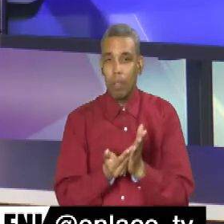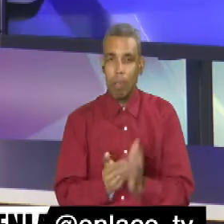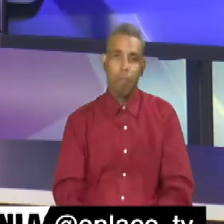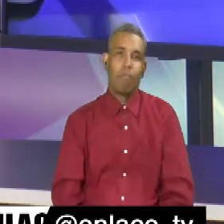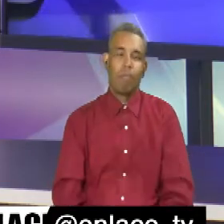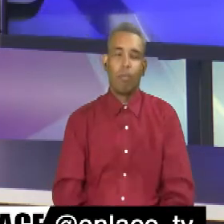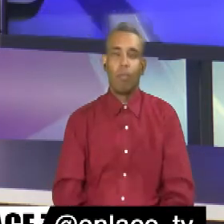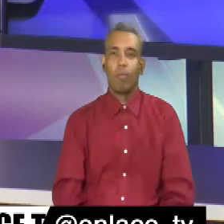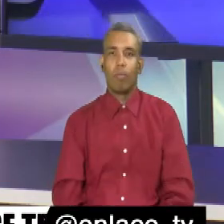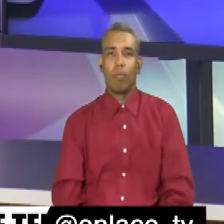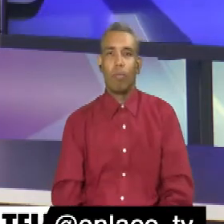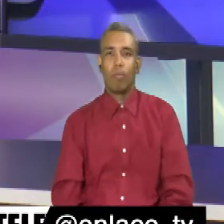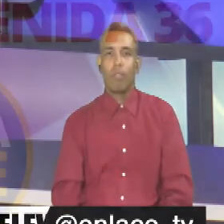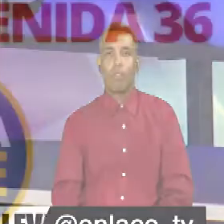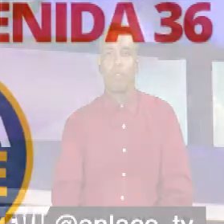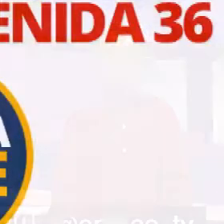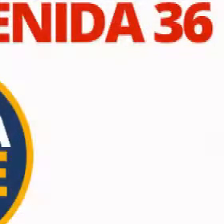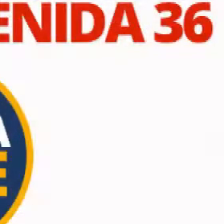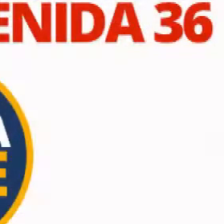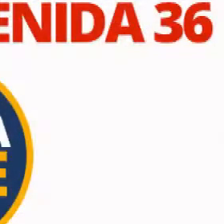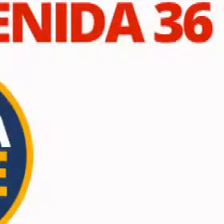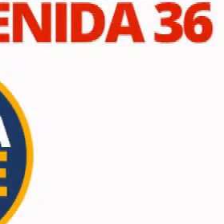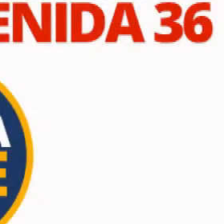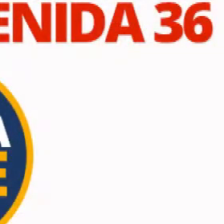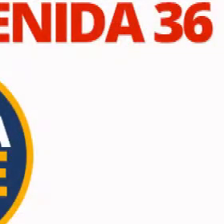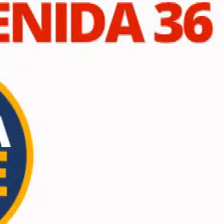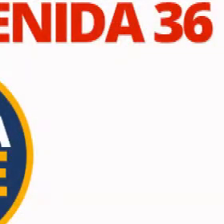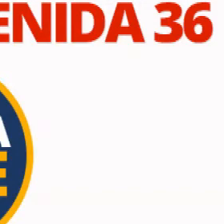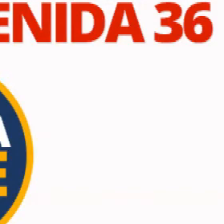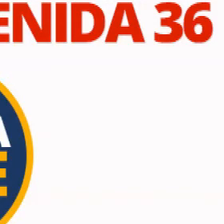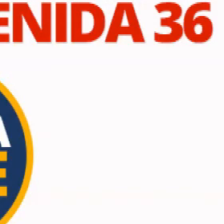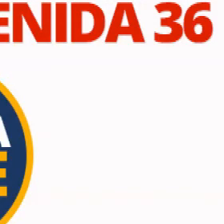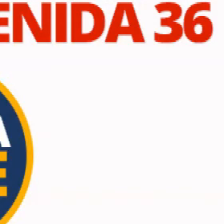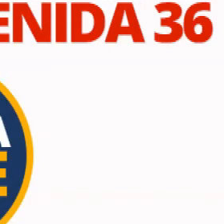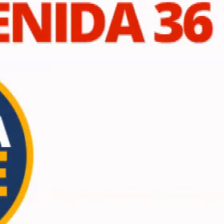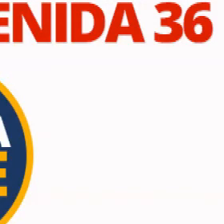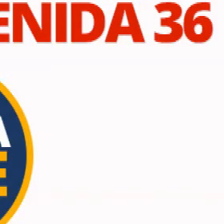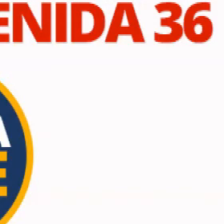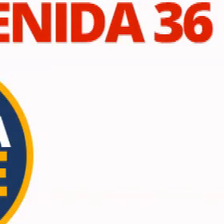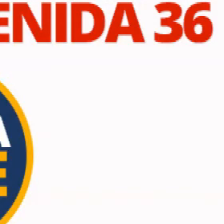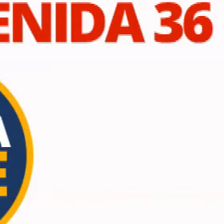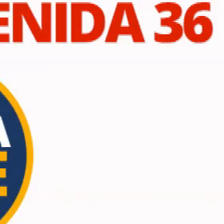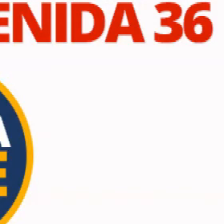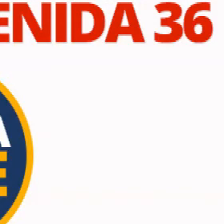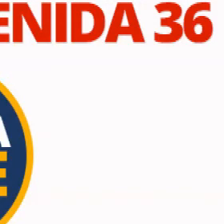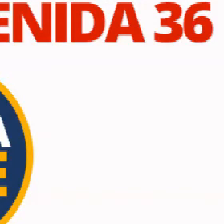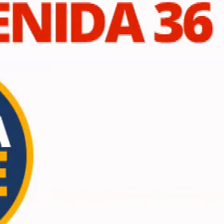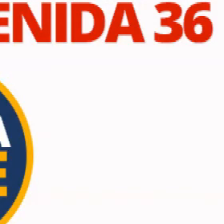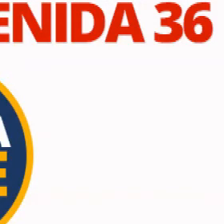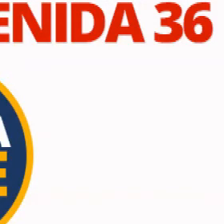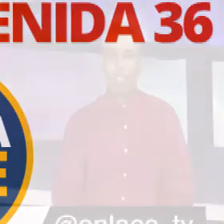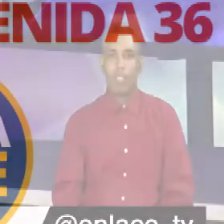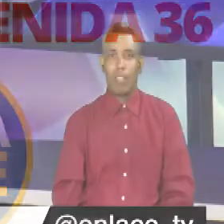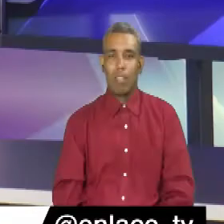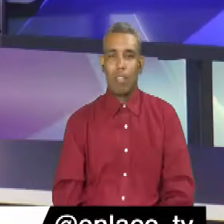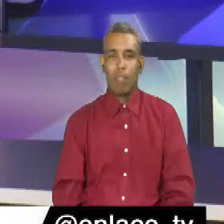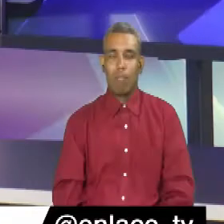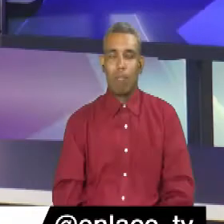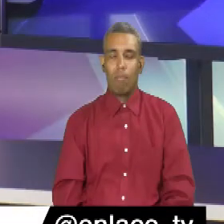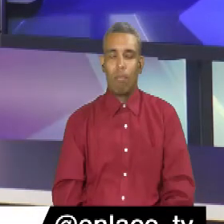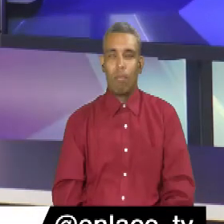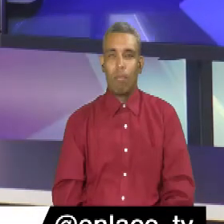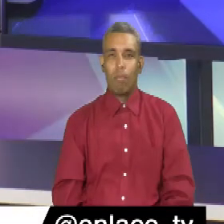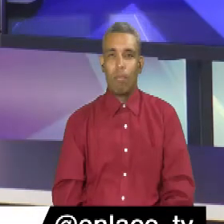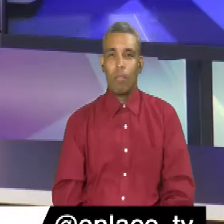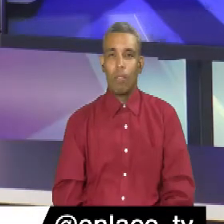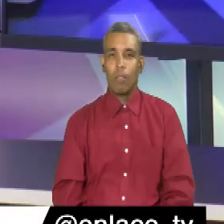irnos les recordamos como siempre, materiales eléctricos, Electrofer, ilumina tu vida también en la avenida 36. De